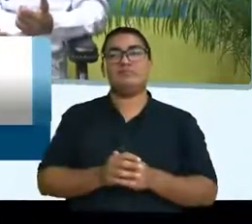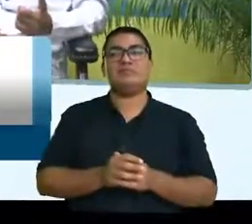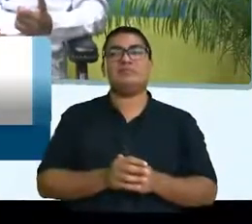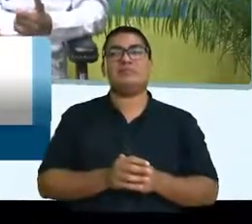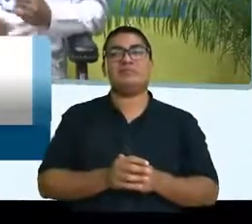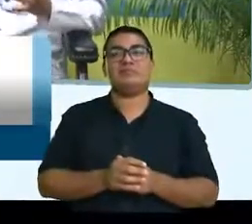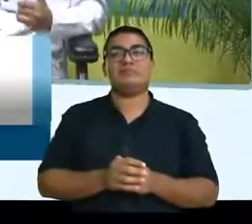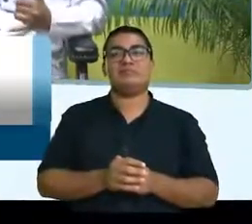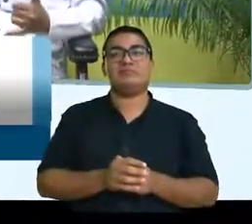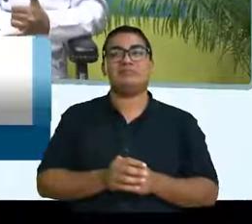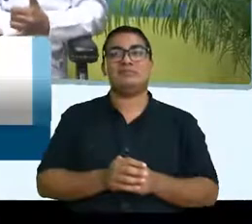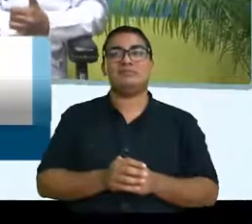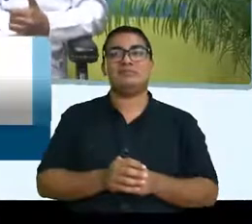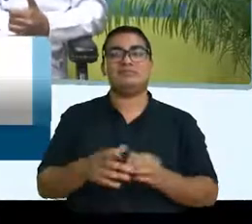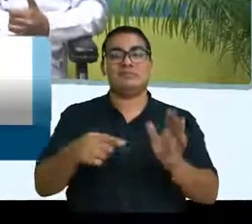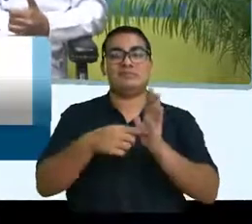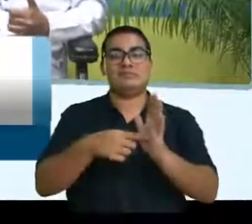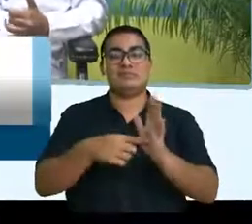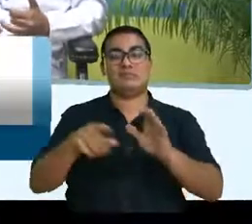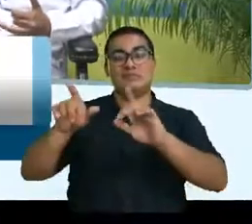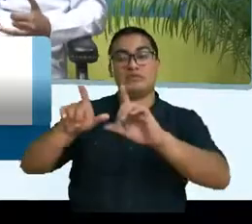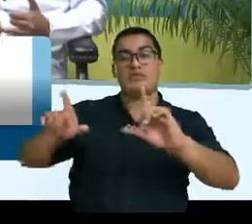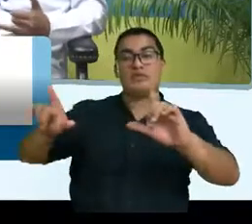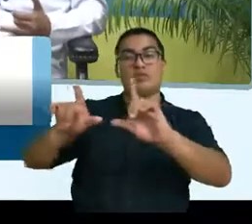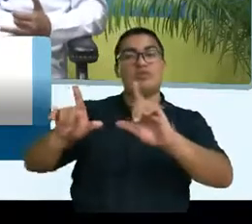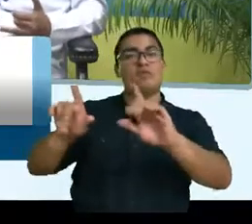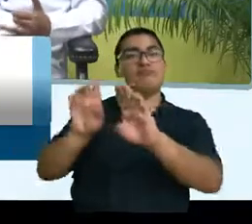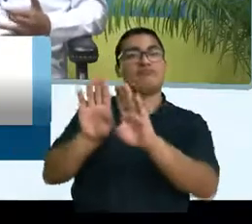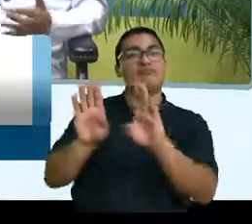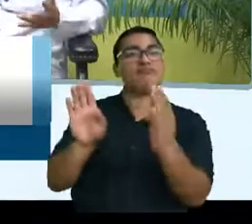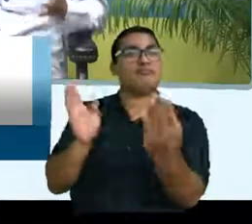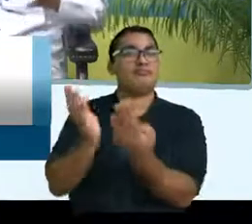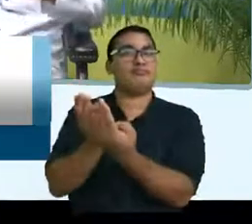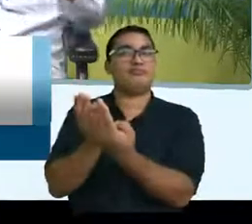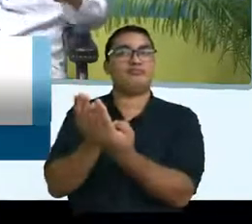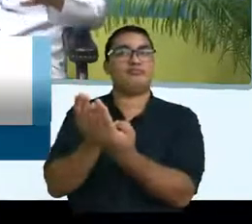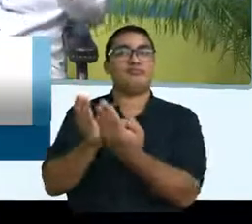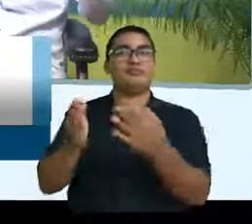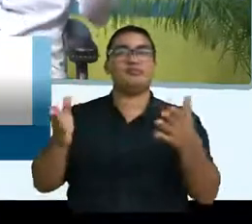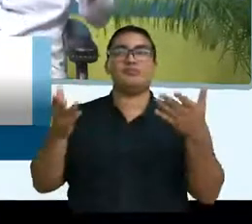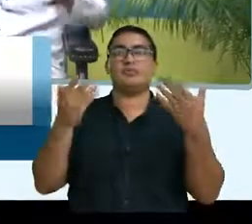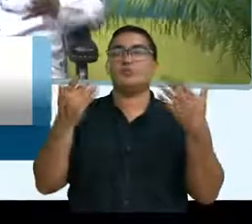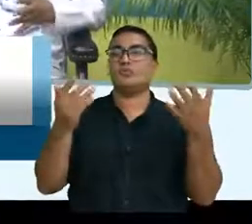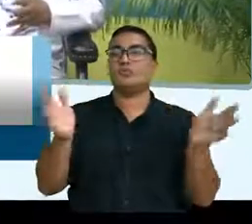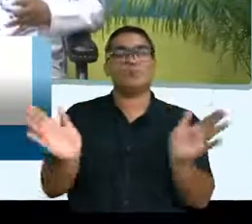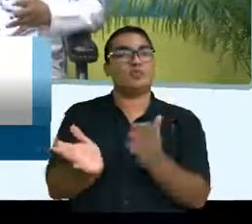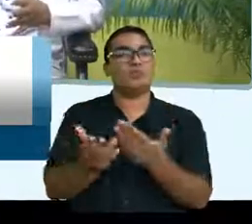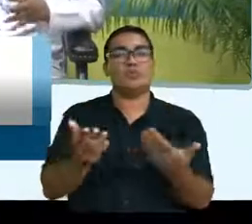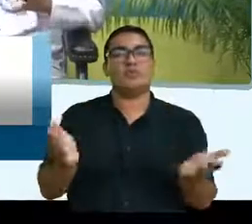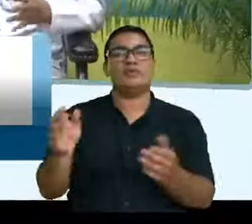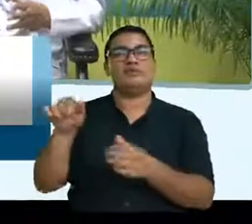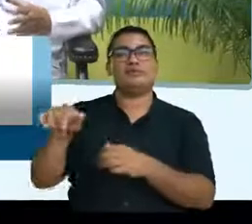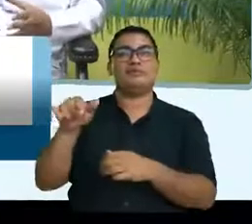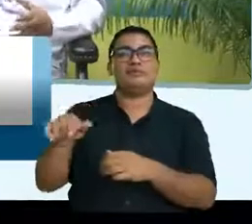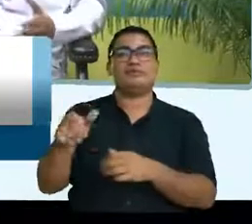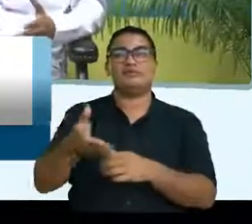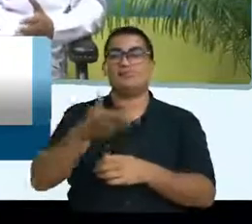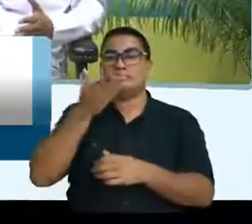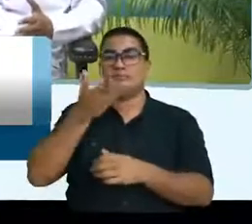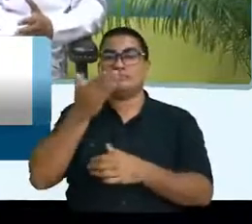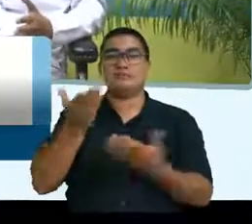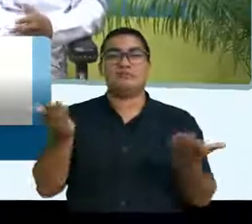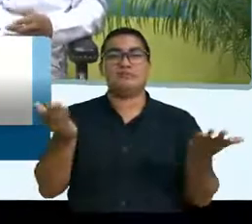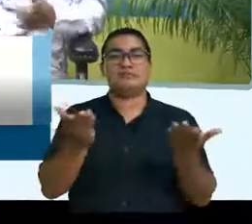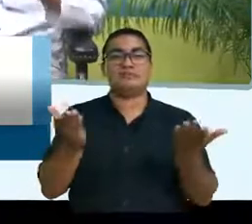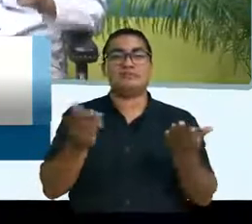vamos a desinfectar es, estamos en un lugar cerrado y que no tiene medio de difuminar ese espacio. Entonces,